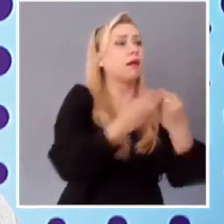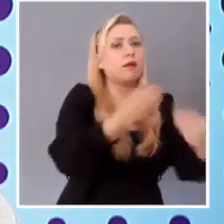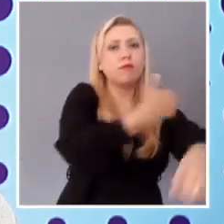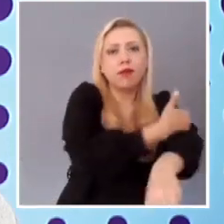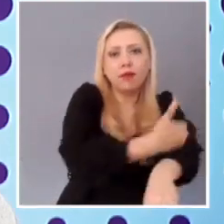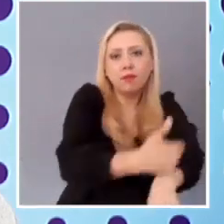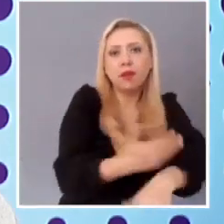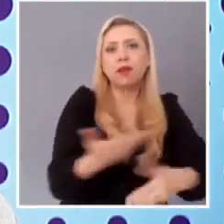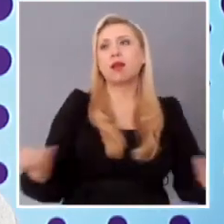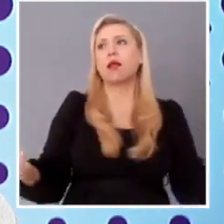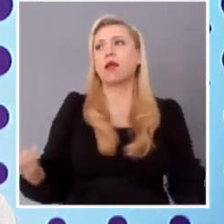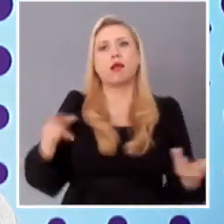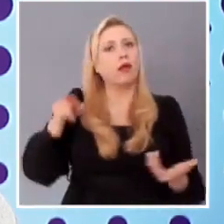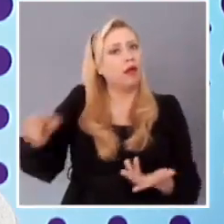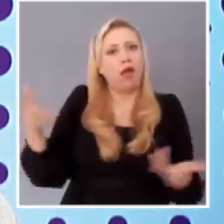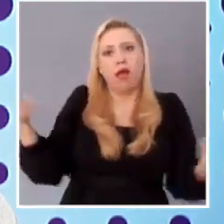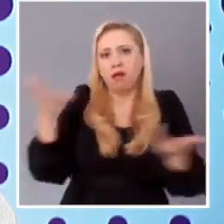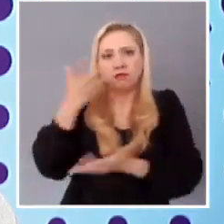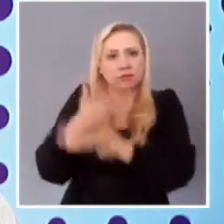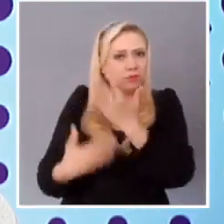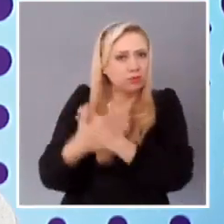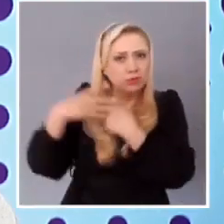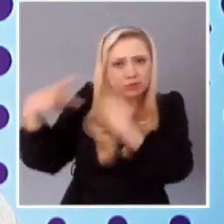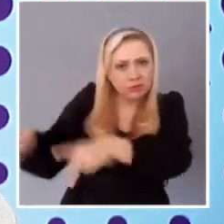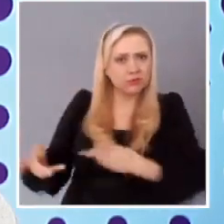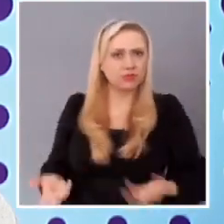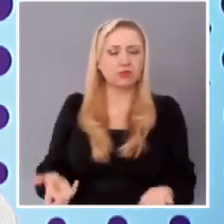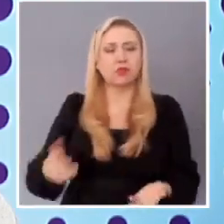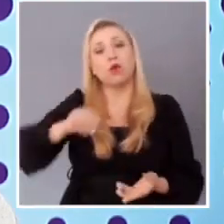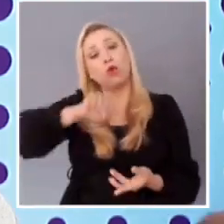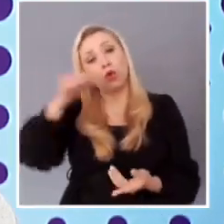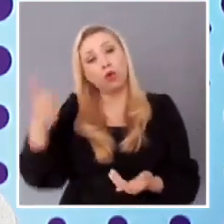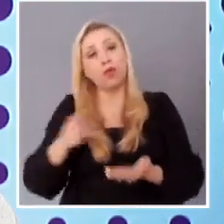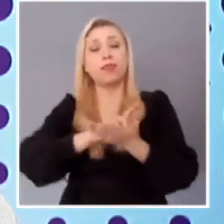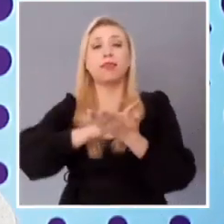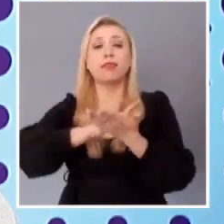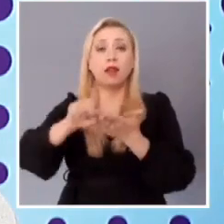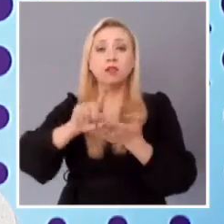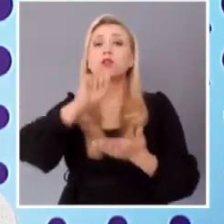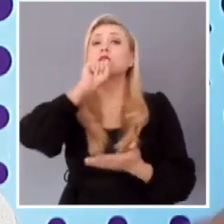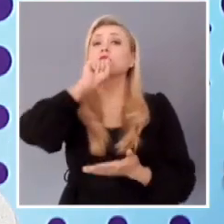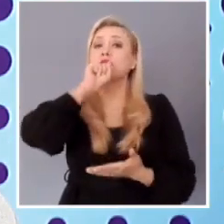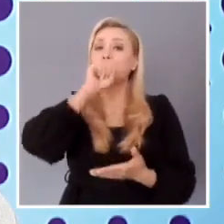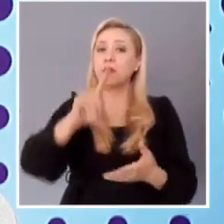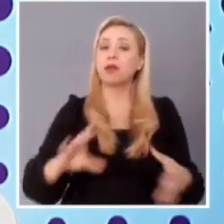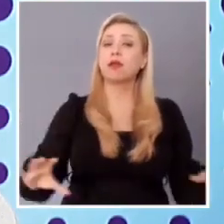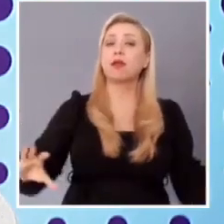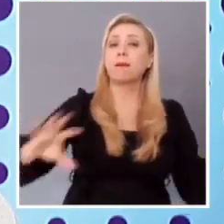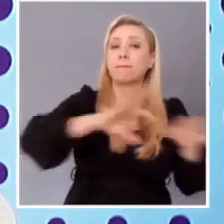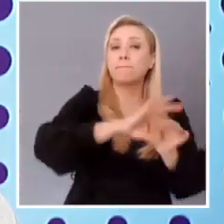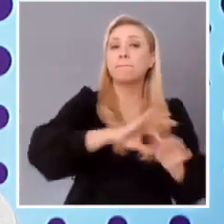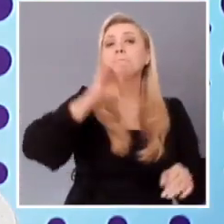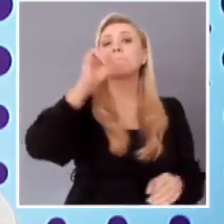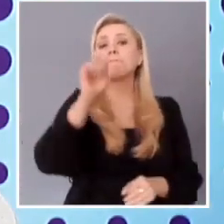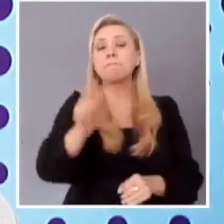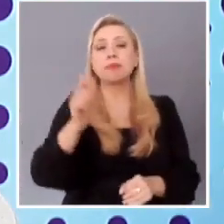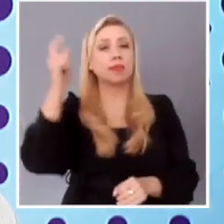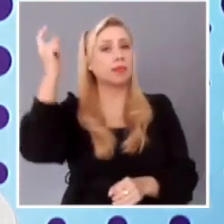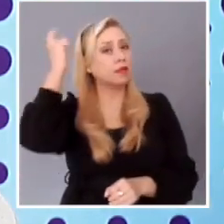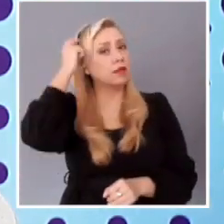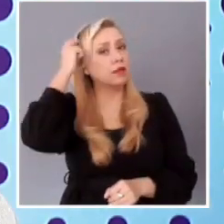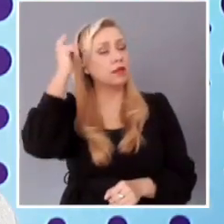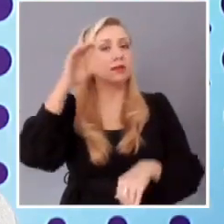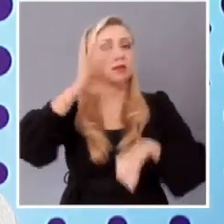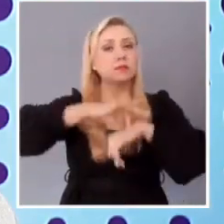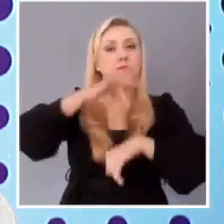hacerlo. Y otro derecho que también me parece transversal al acceso a la salud mental en este sentido